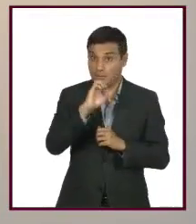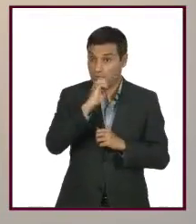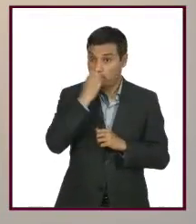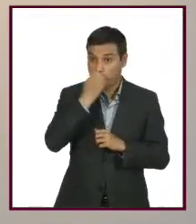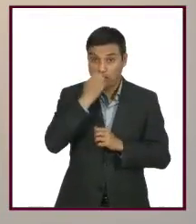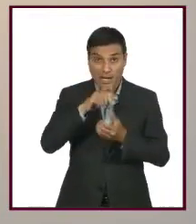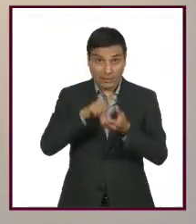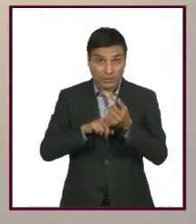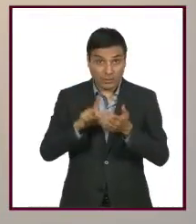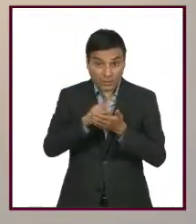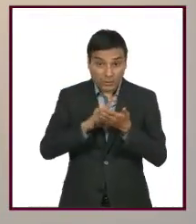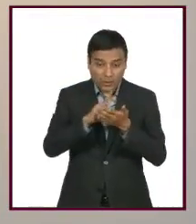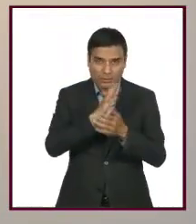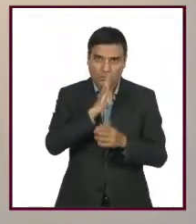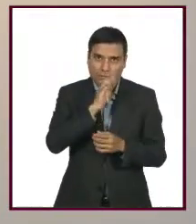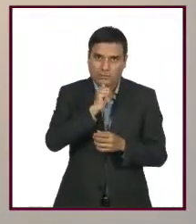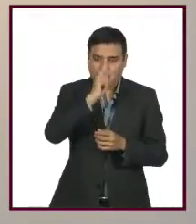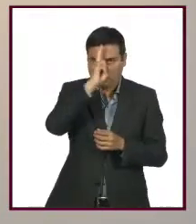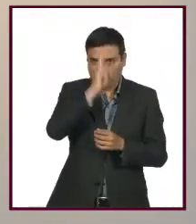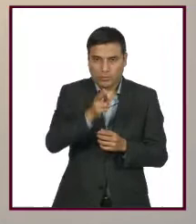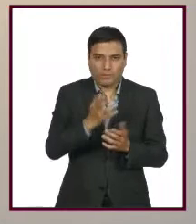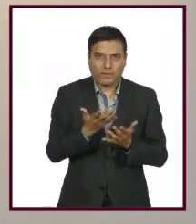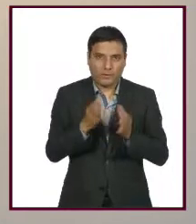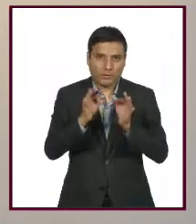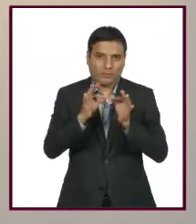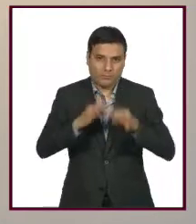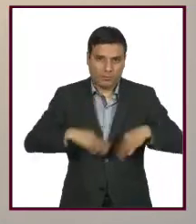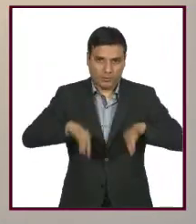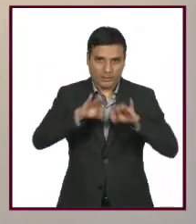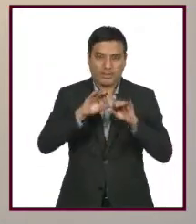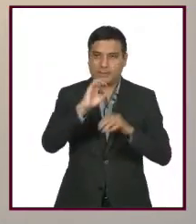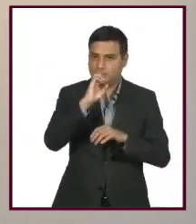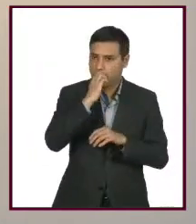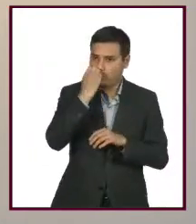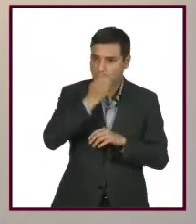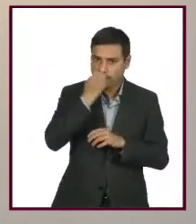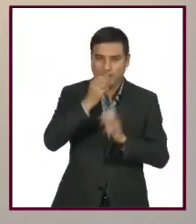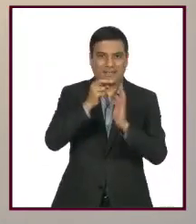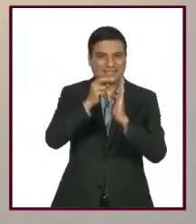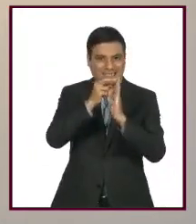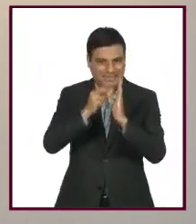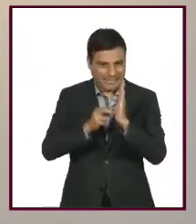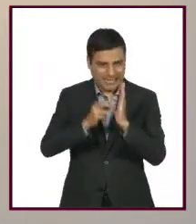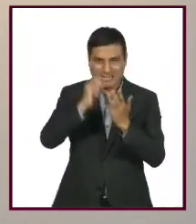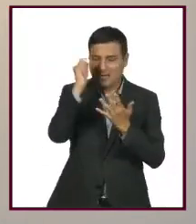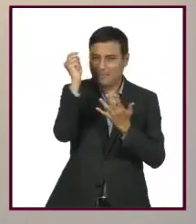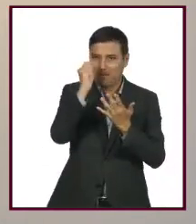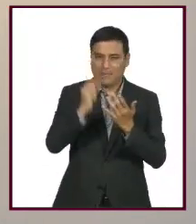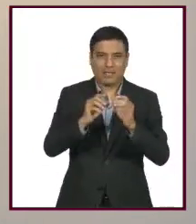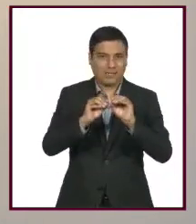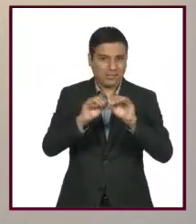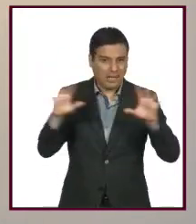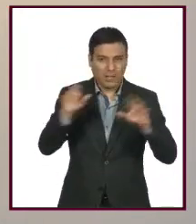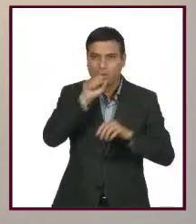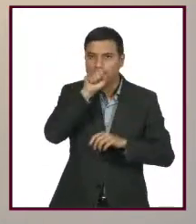escuela, ni mucho menos. Por eso es importante que en las escuelas haya límites claros, consecuencias, y las